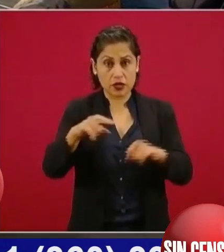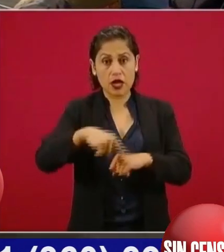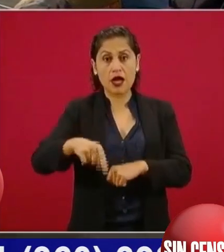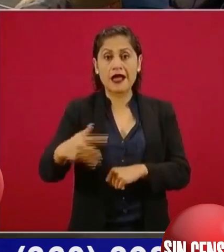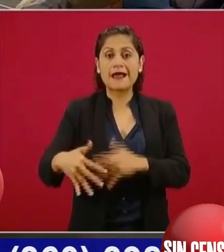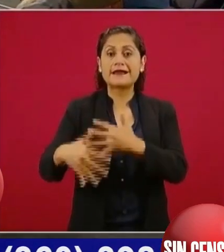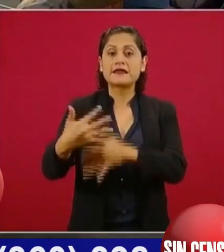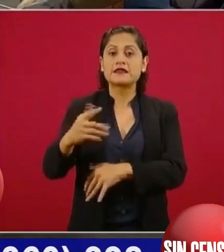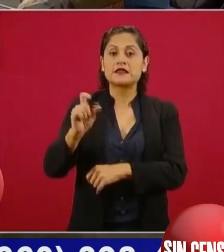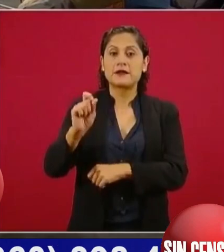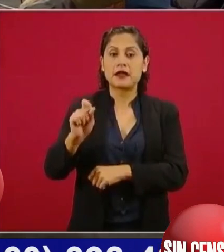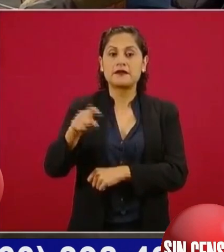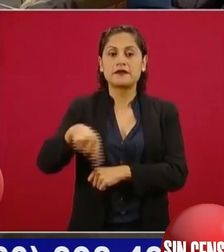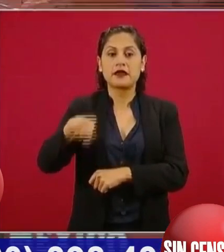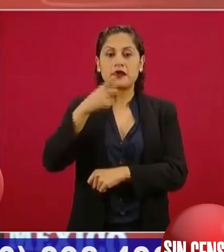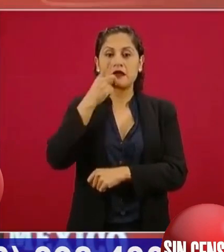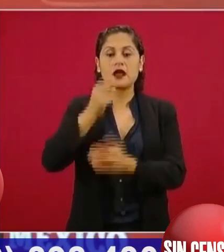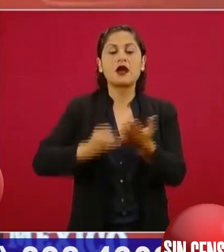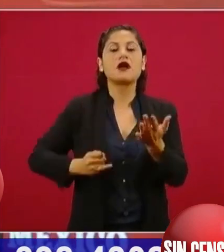los restos.